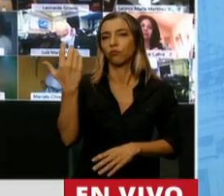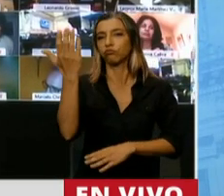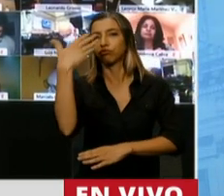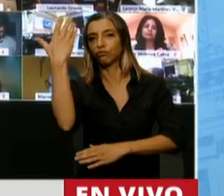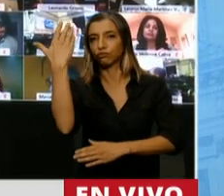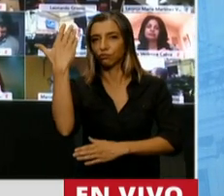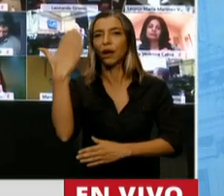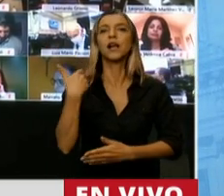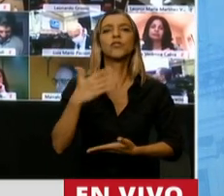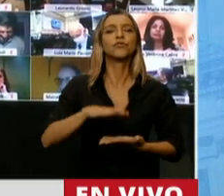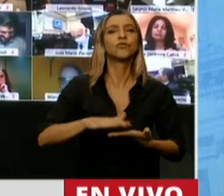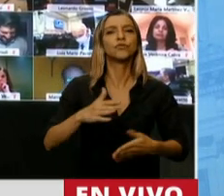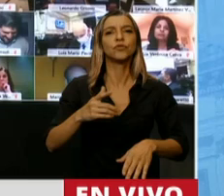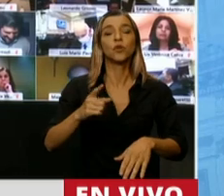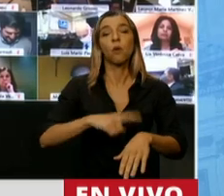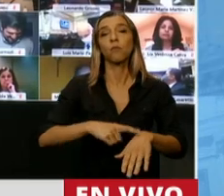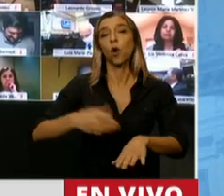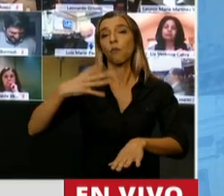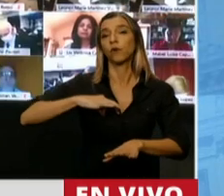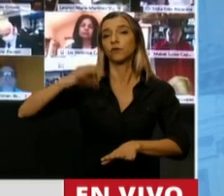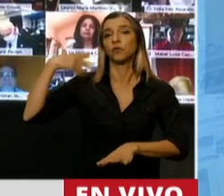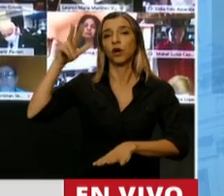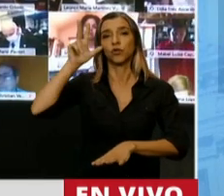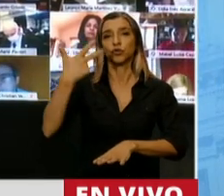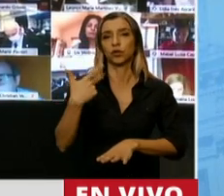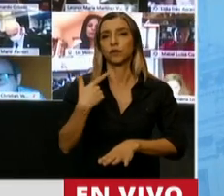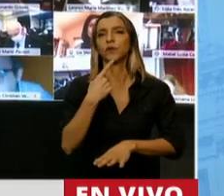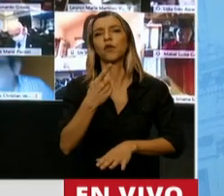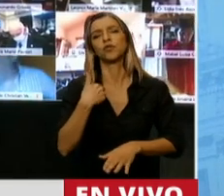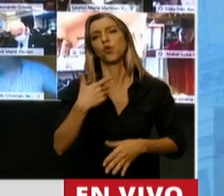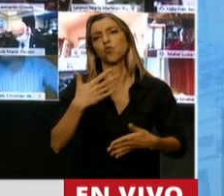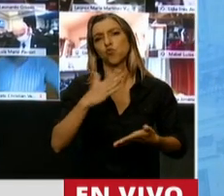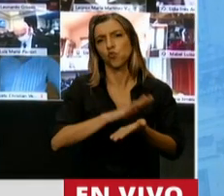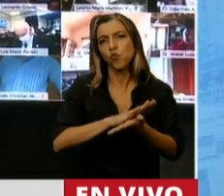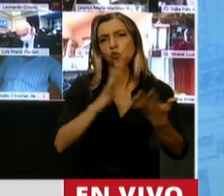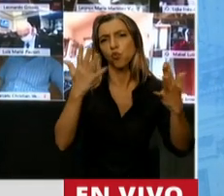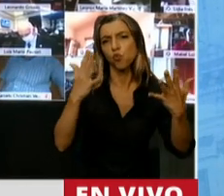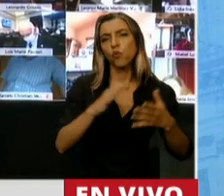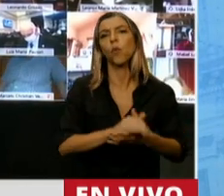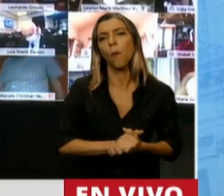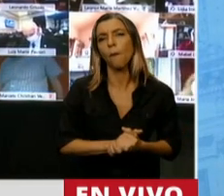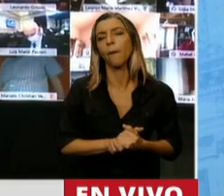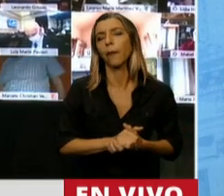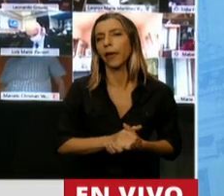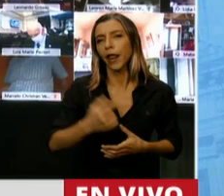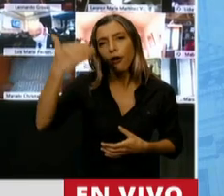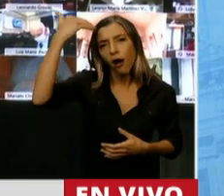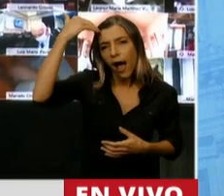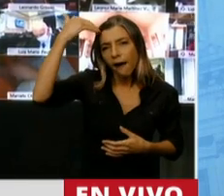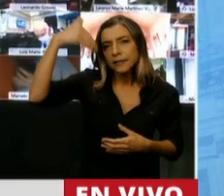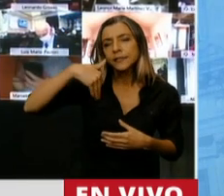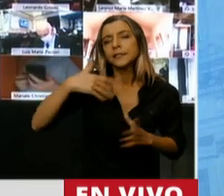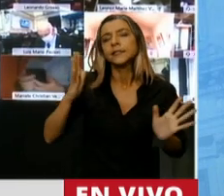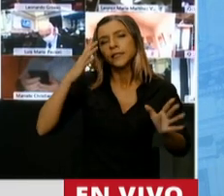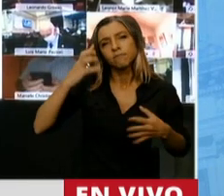que adhieren al 83, pero tal vez no mantienen las mismas convicciones,